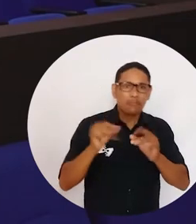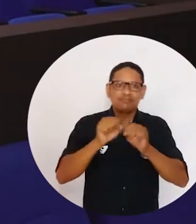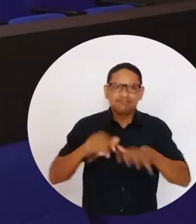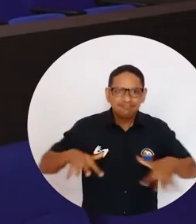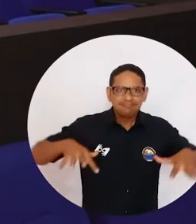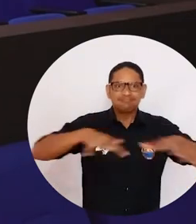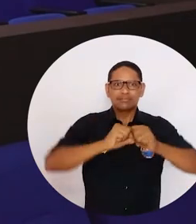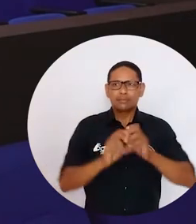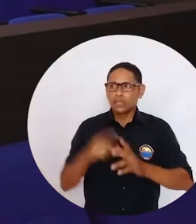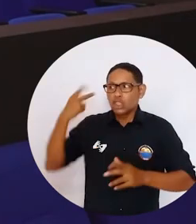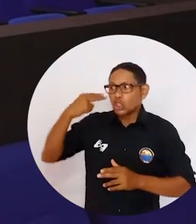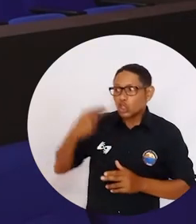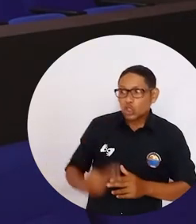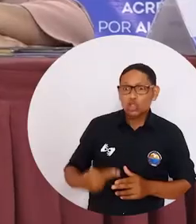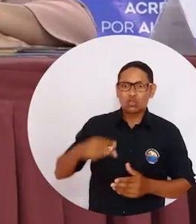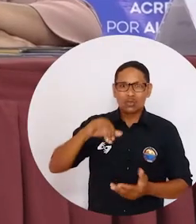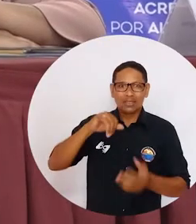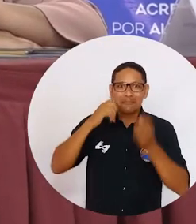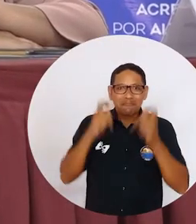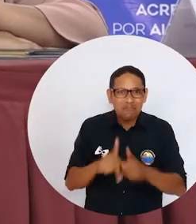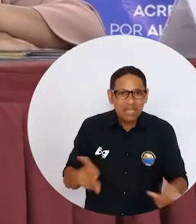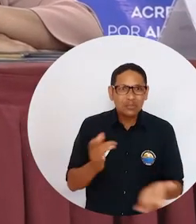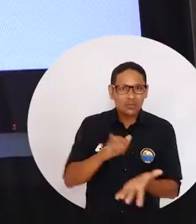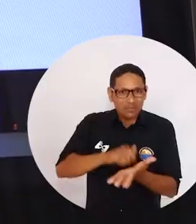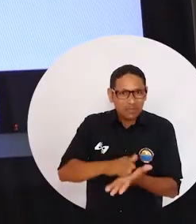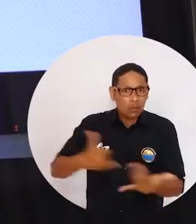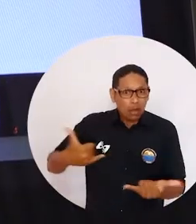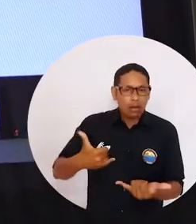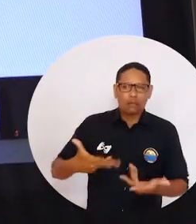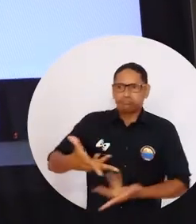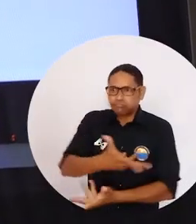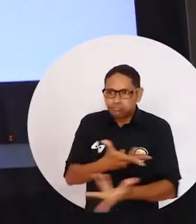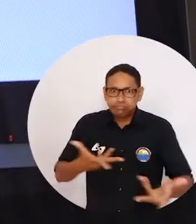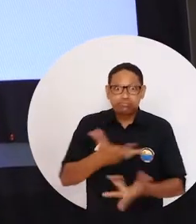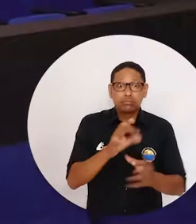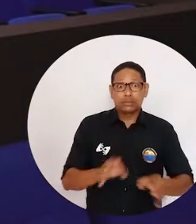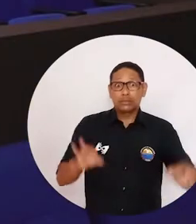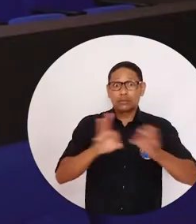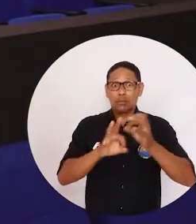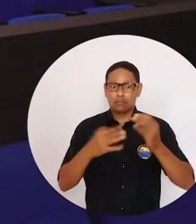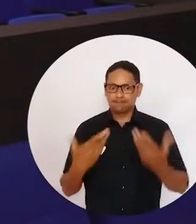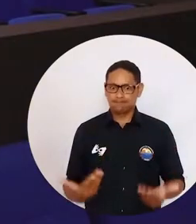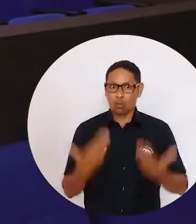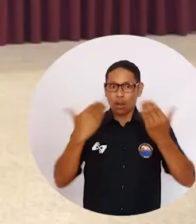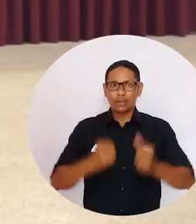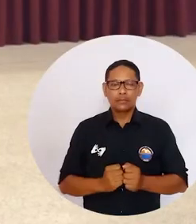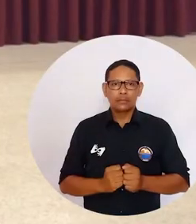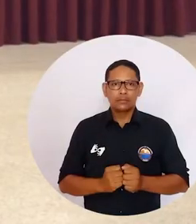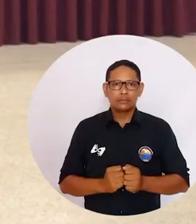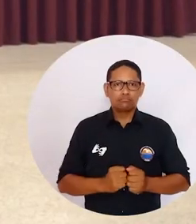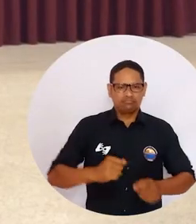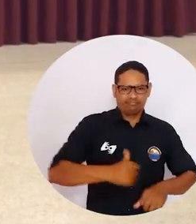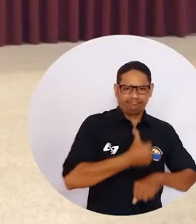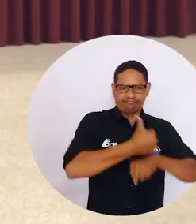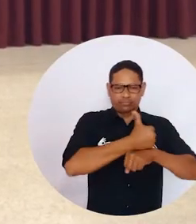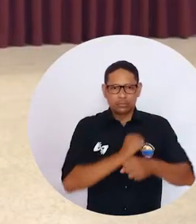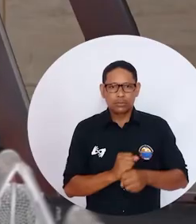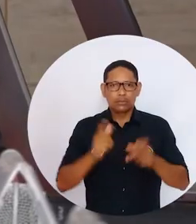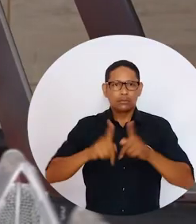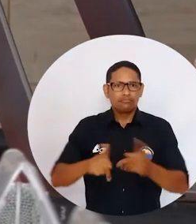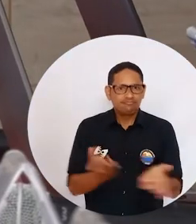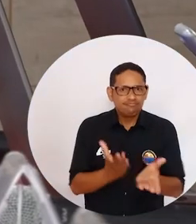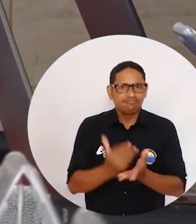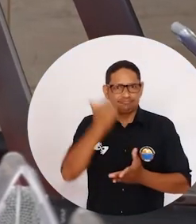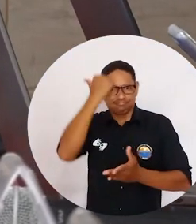el territorio, con las historias locales, con las personas, son aspectos que fueron altamente valorados. Directivos,